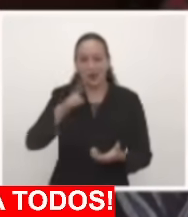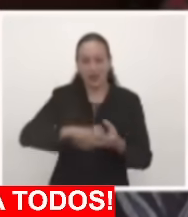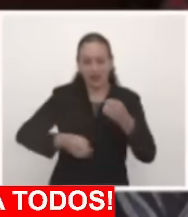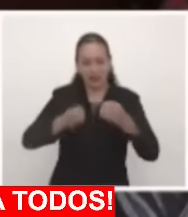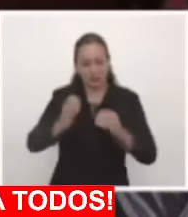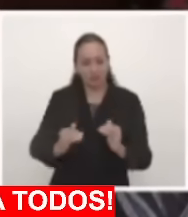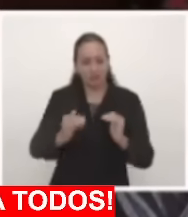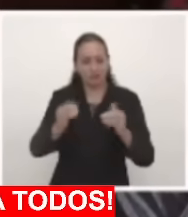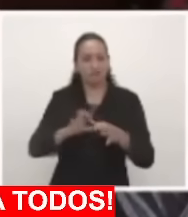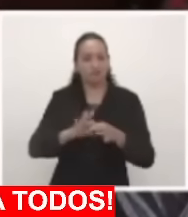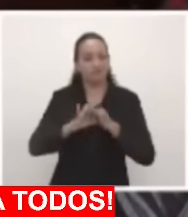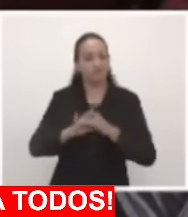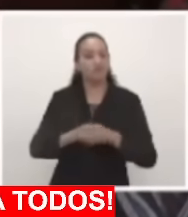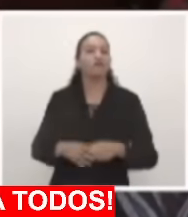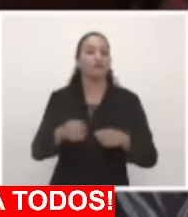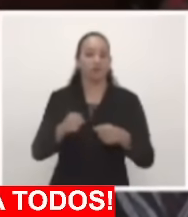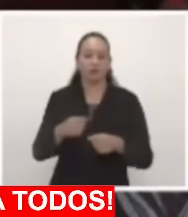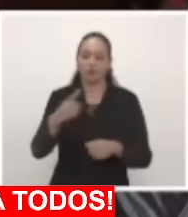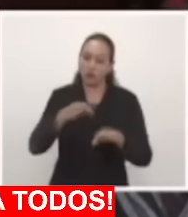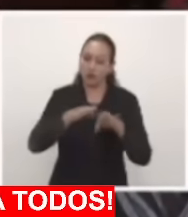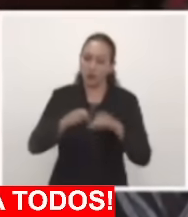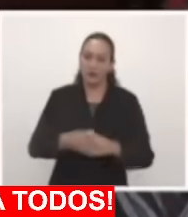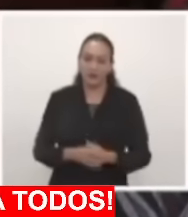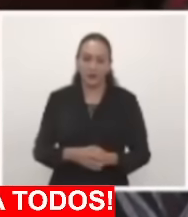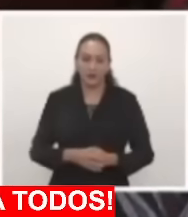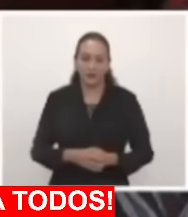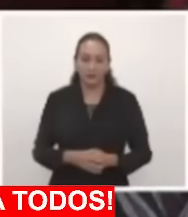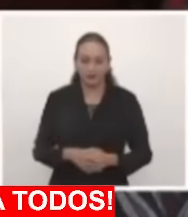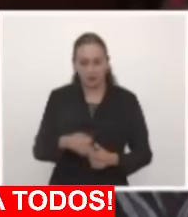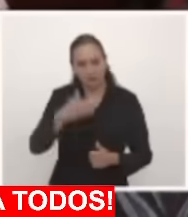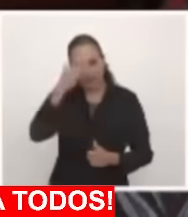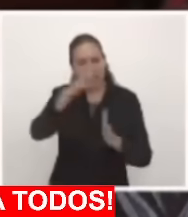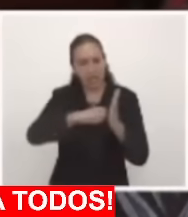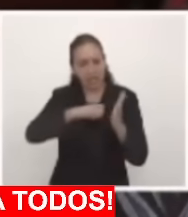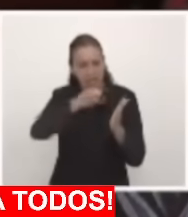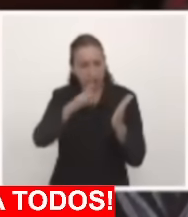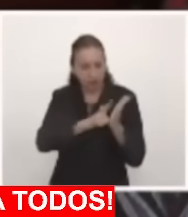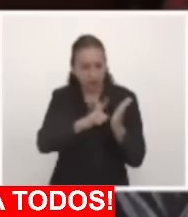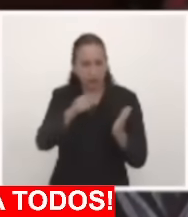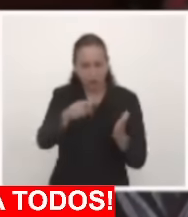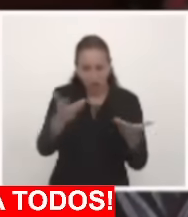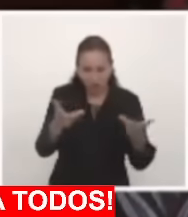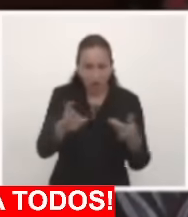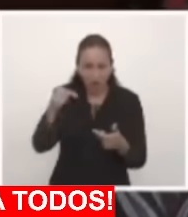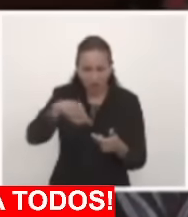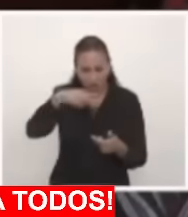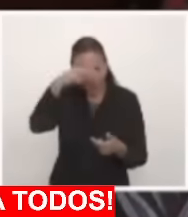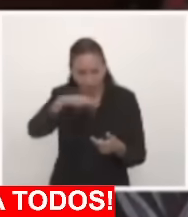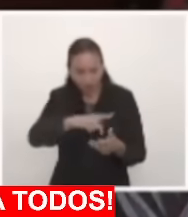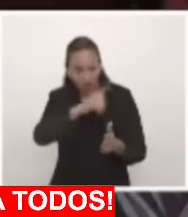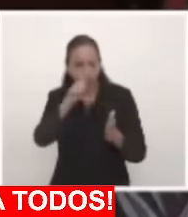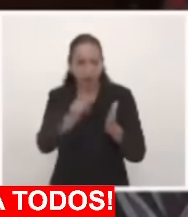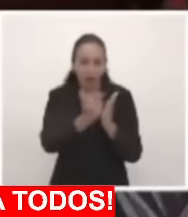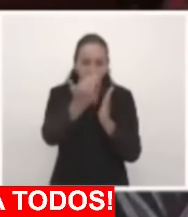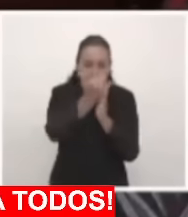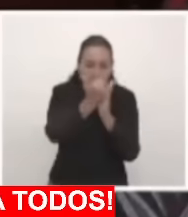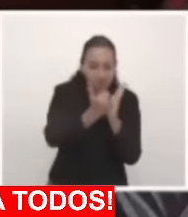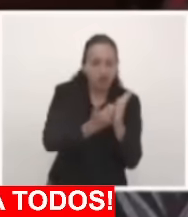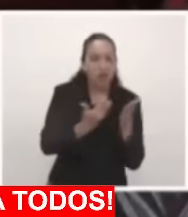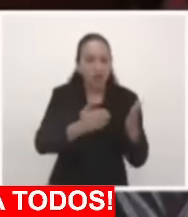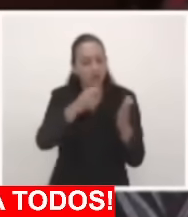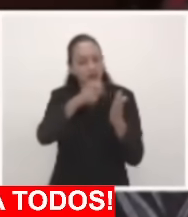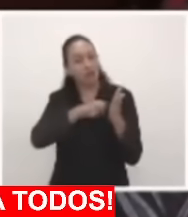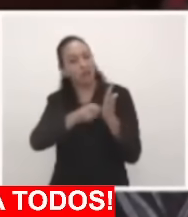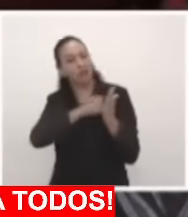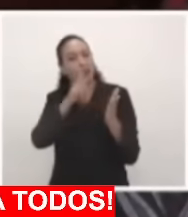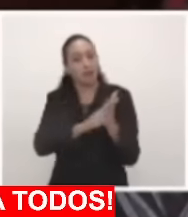ustedes llevan sabiendo que tambi reformas que ustedes llevan en las leyes nuevas en las reformas que